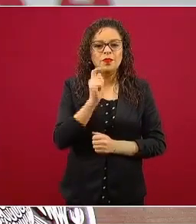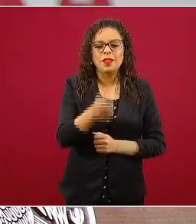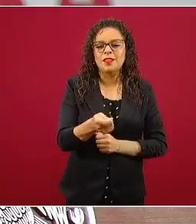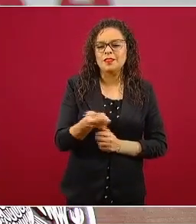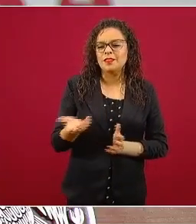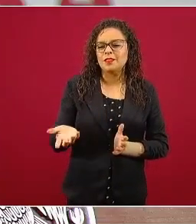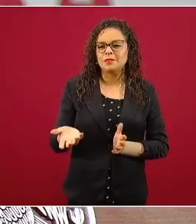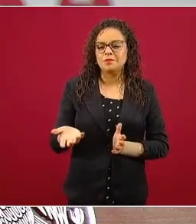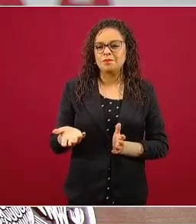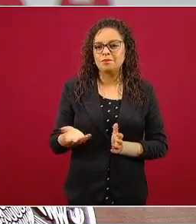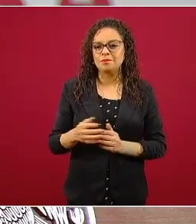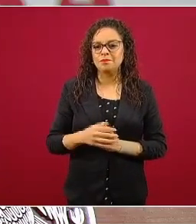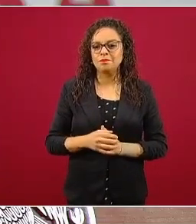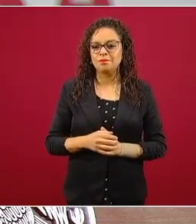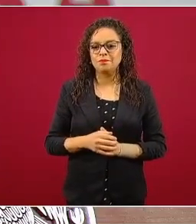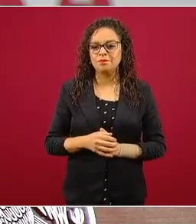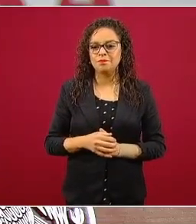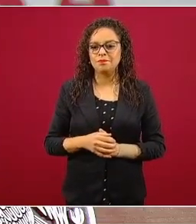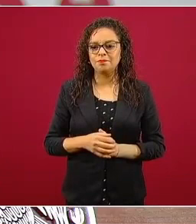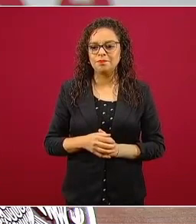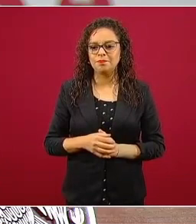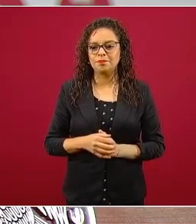con un